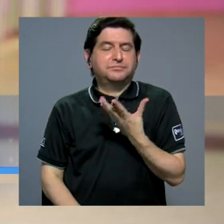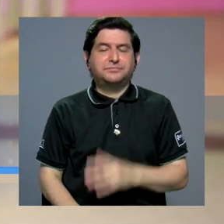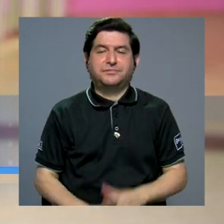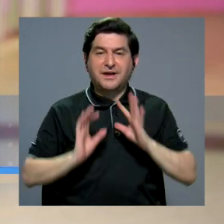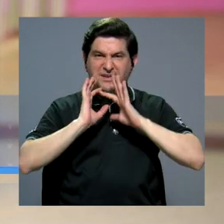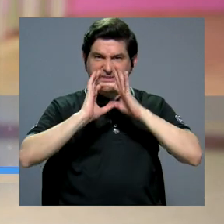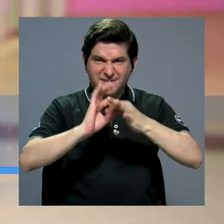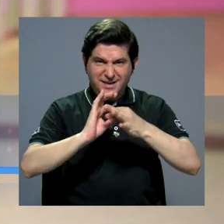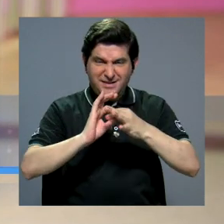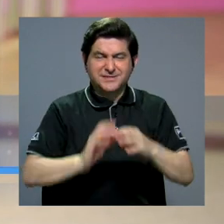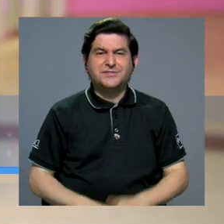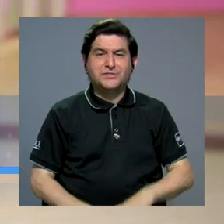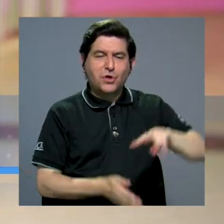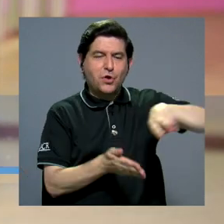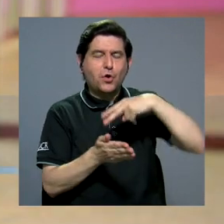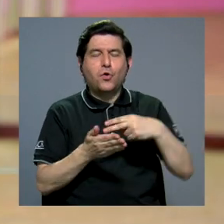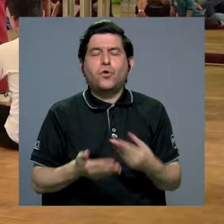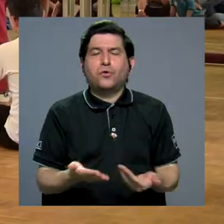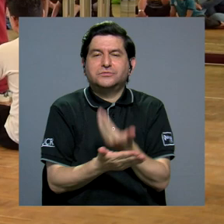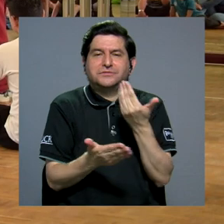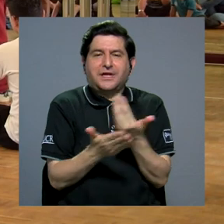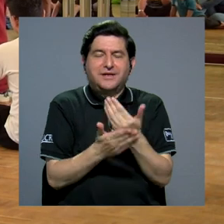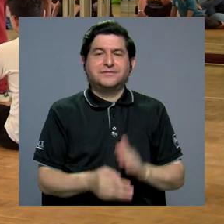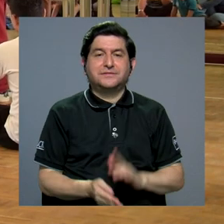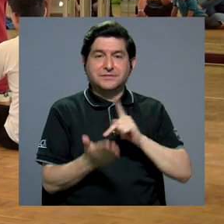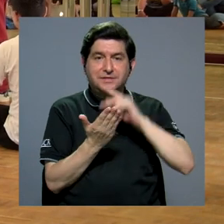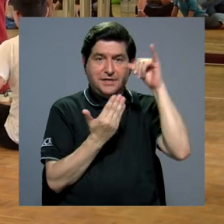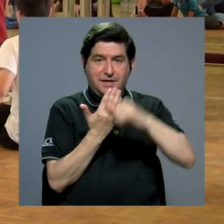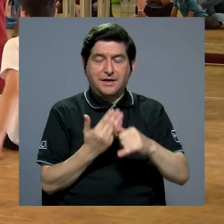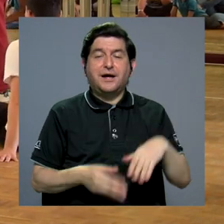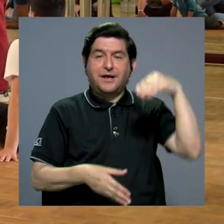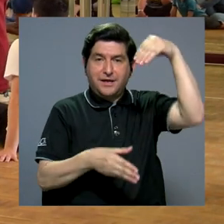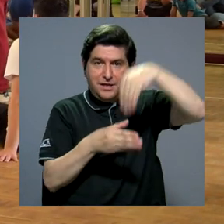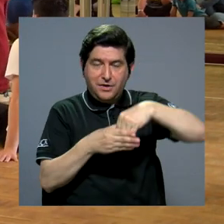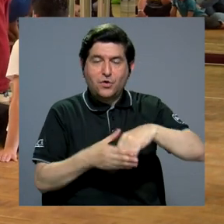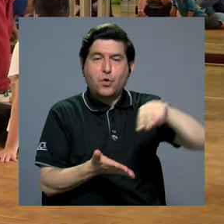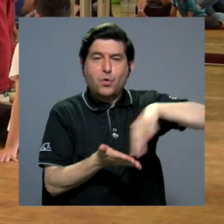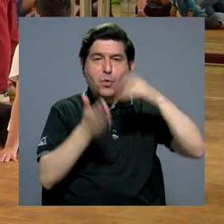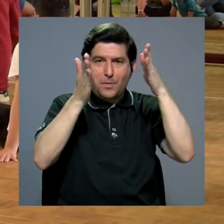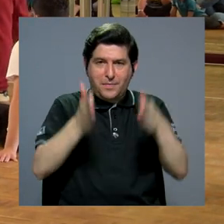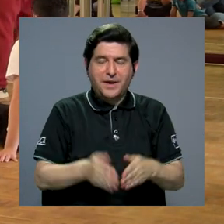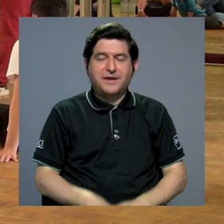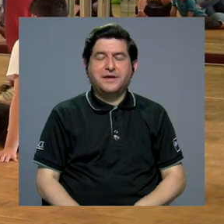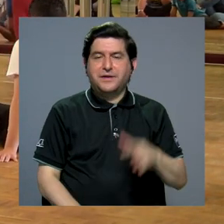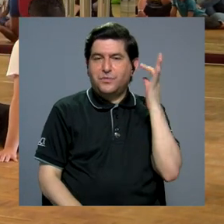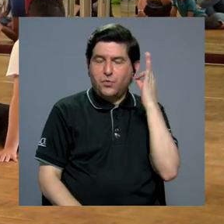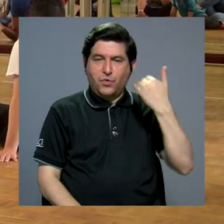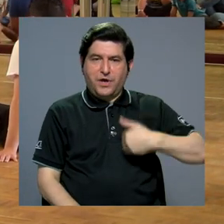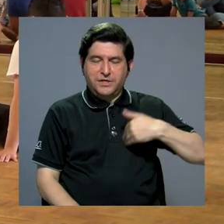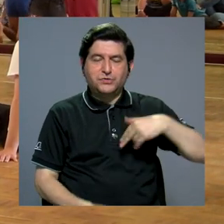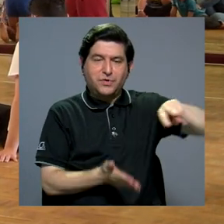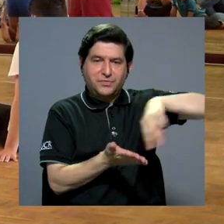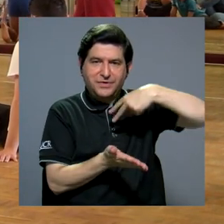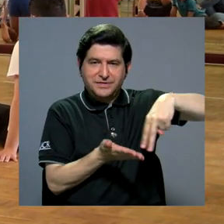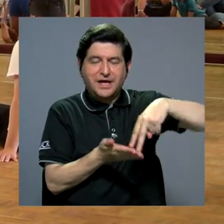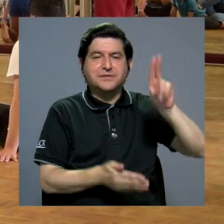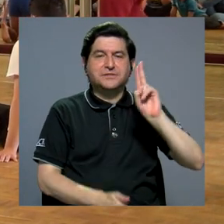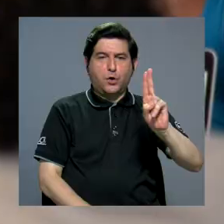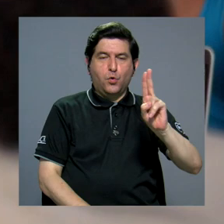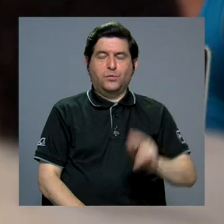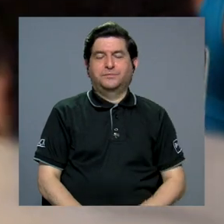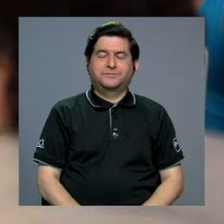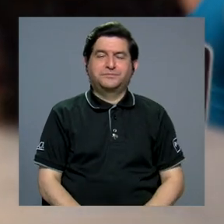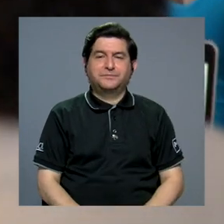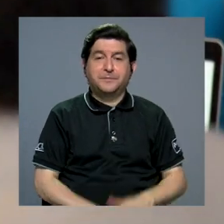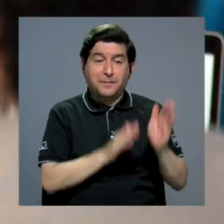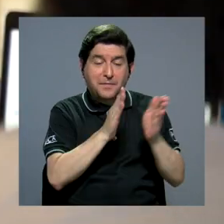están relacionadas más con la danza contemporánea. En el proyecto se involucran bailarines y bailarinas de danza universitaria,